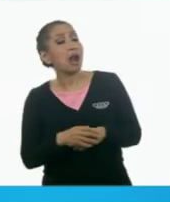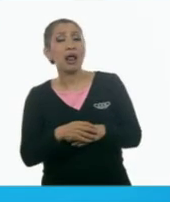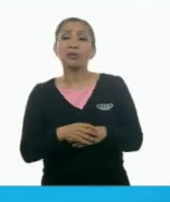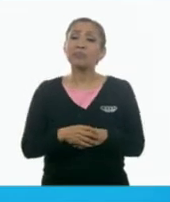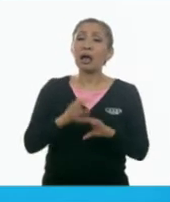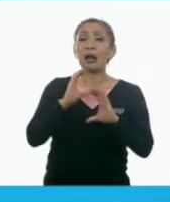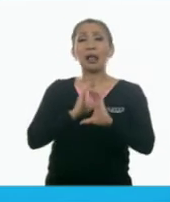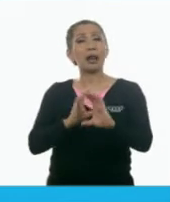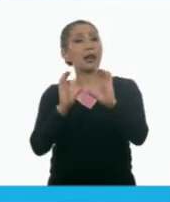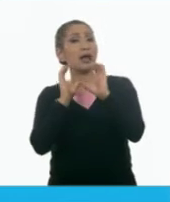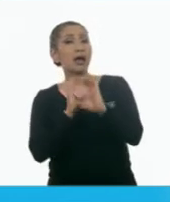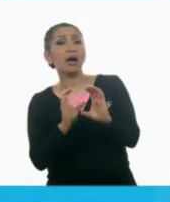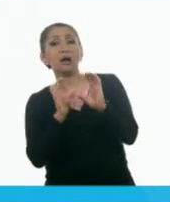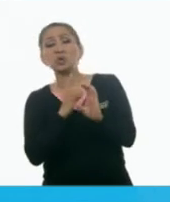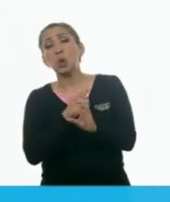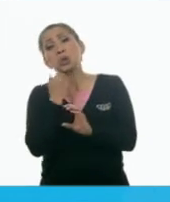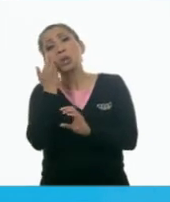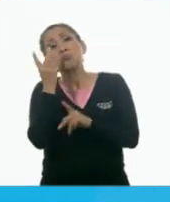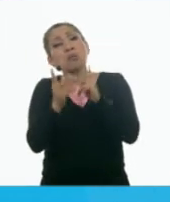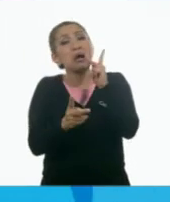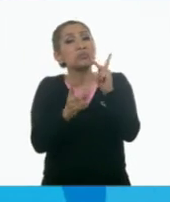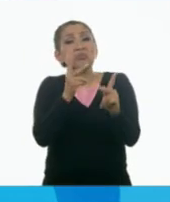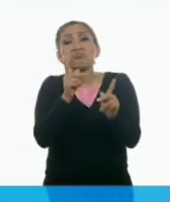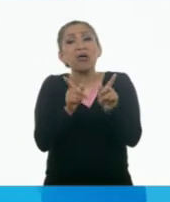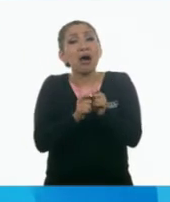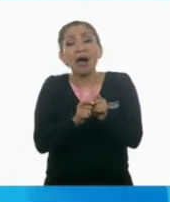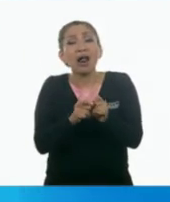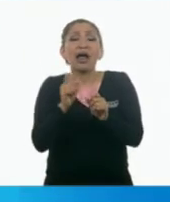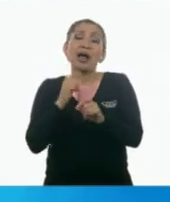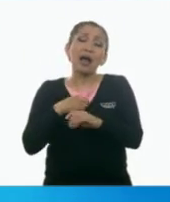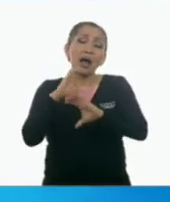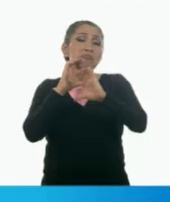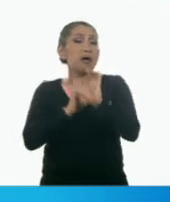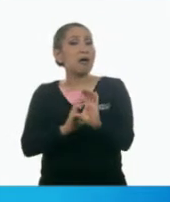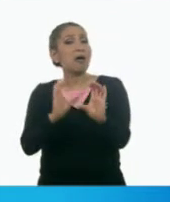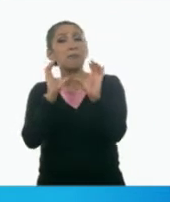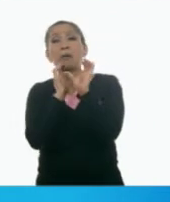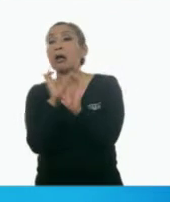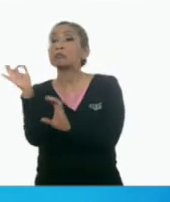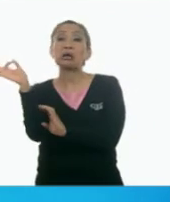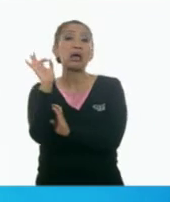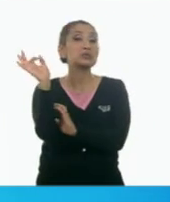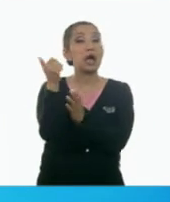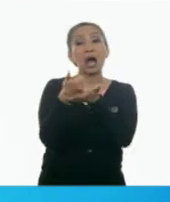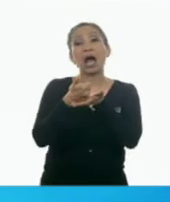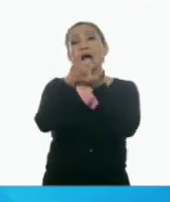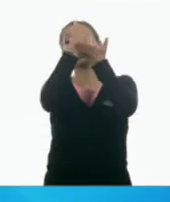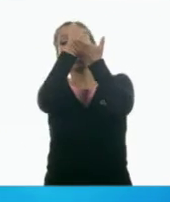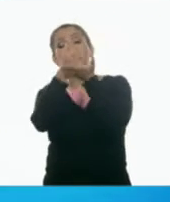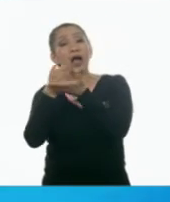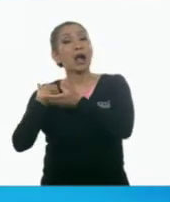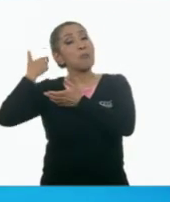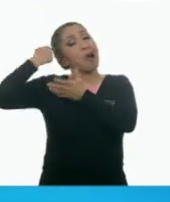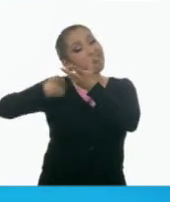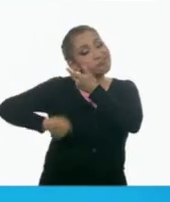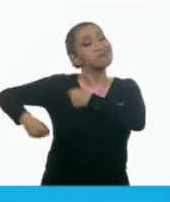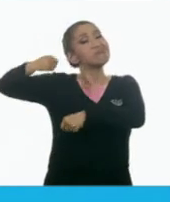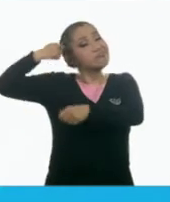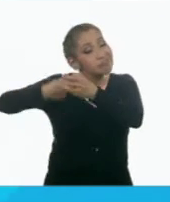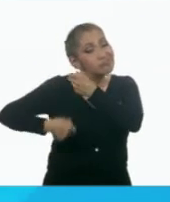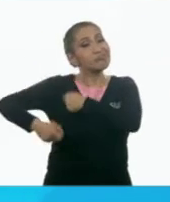¡La, la, la, la! ¡Solo quiero platicar! ¡La, la, la, la! ¡Y tal vez que me ayuden a desenredar mi